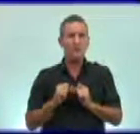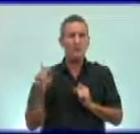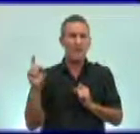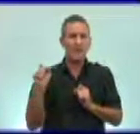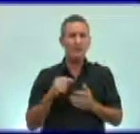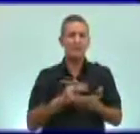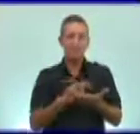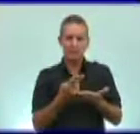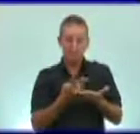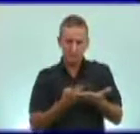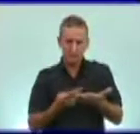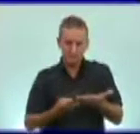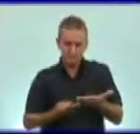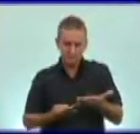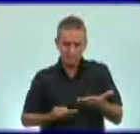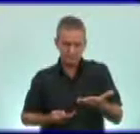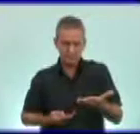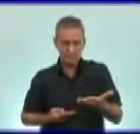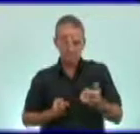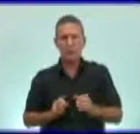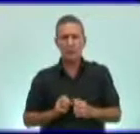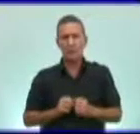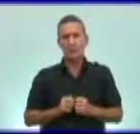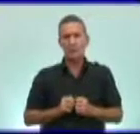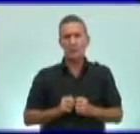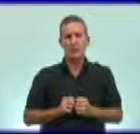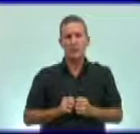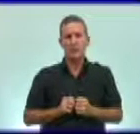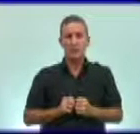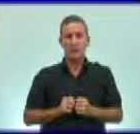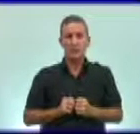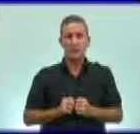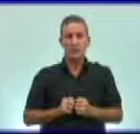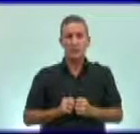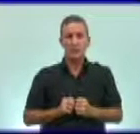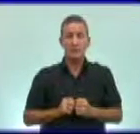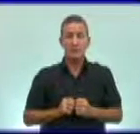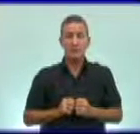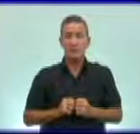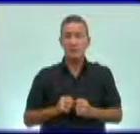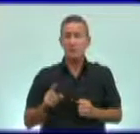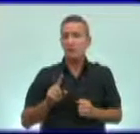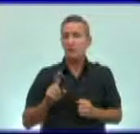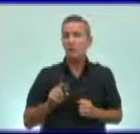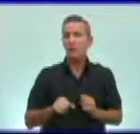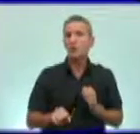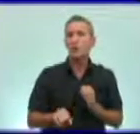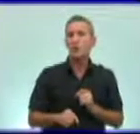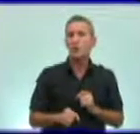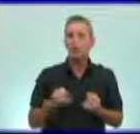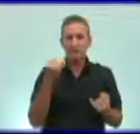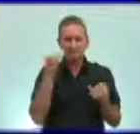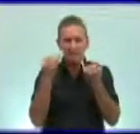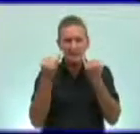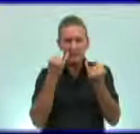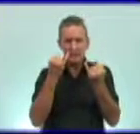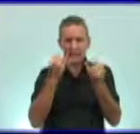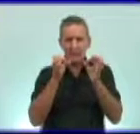italiano. Por lo tanto, a ciencia cierta no es posible identificar exactamente